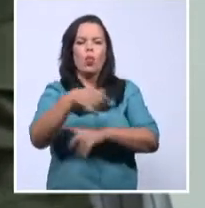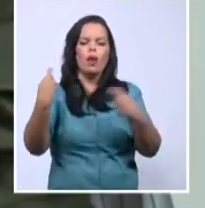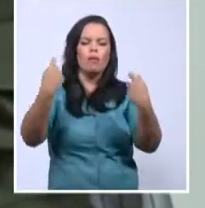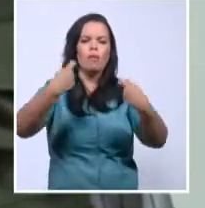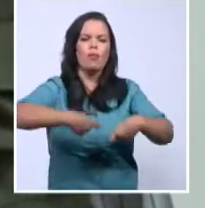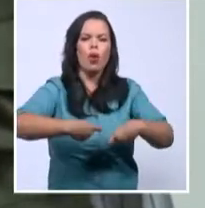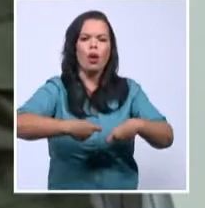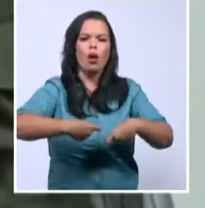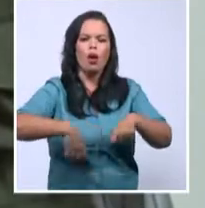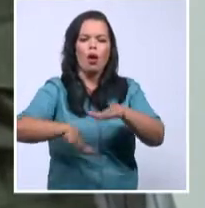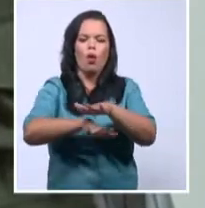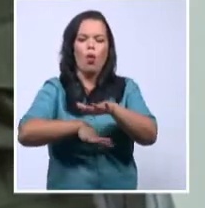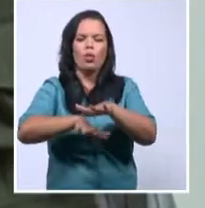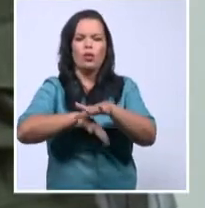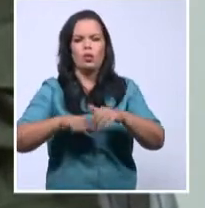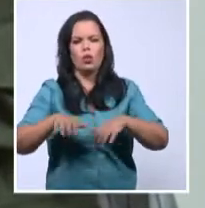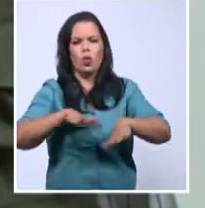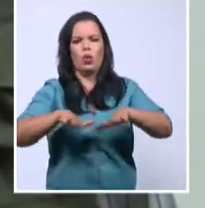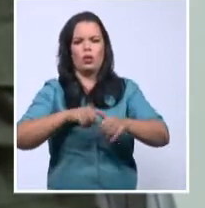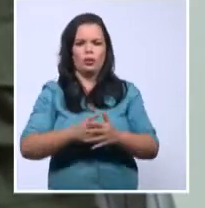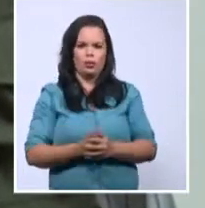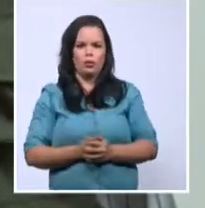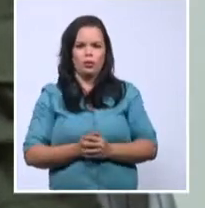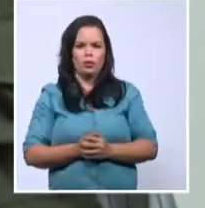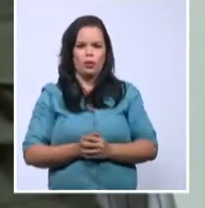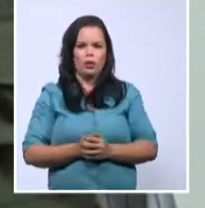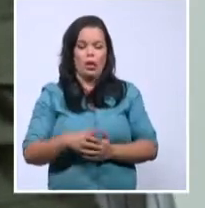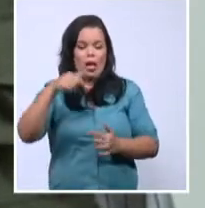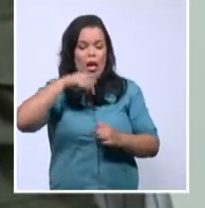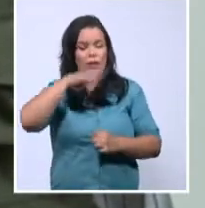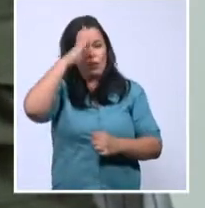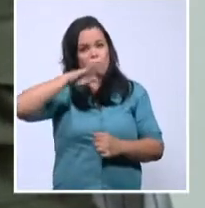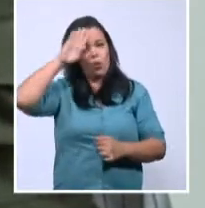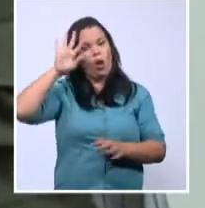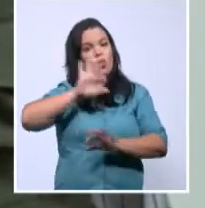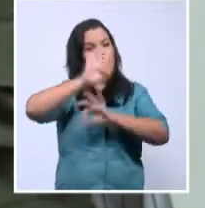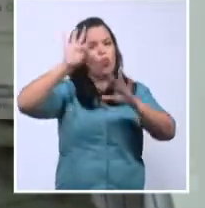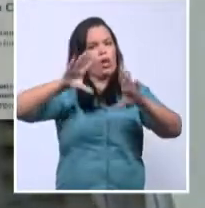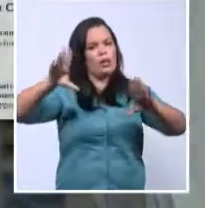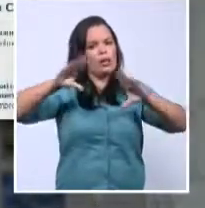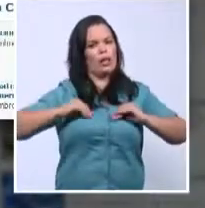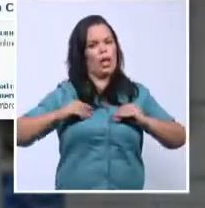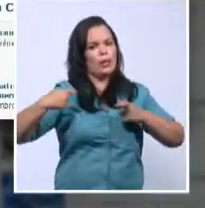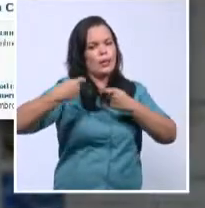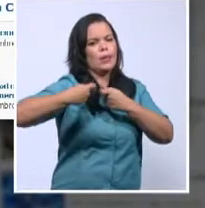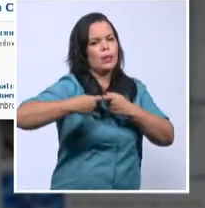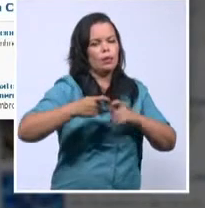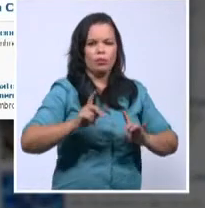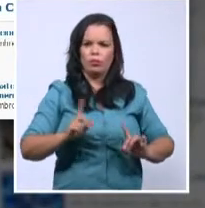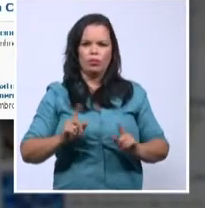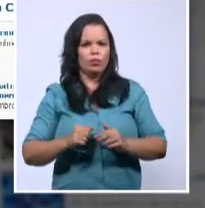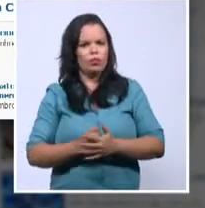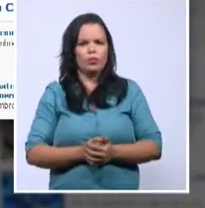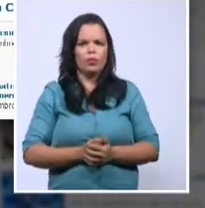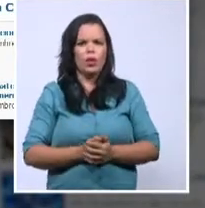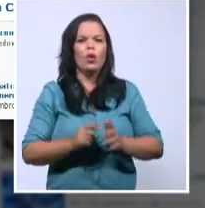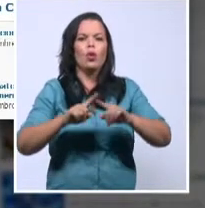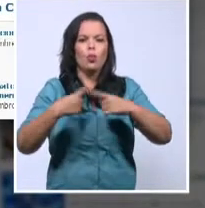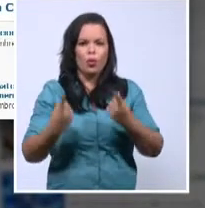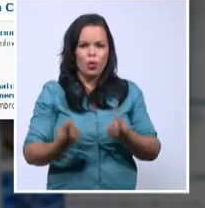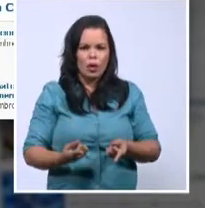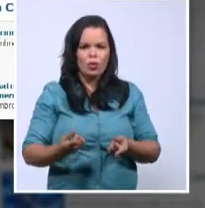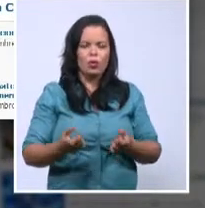mambises, nunca hemos aceptado condicionamientos y menos de este tipo, y por eso hemos decidido publicar el texto del correo, un correo,